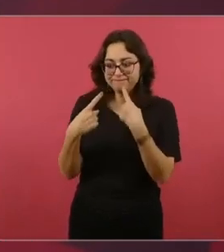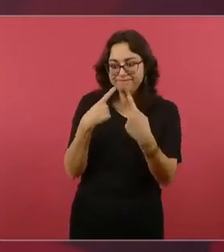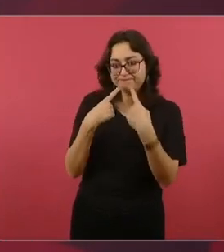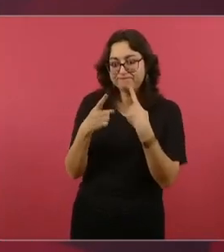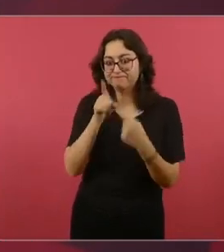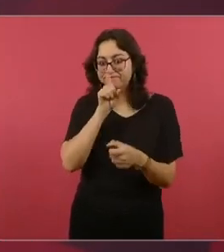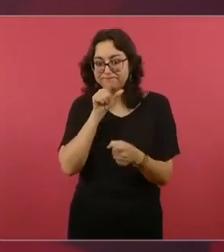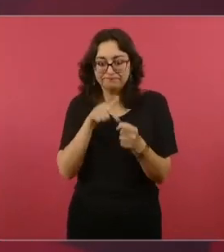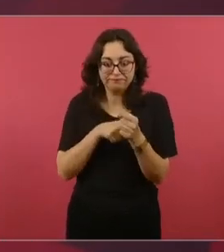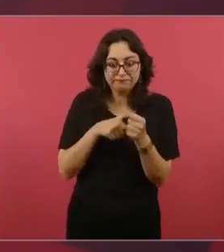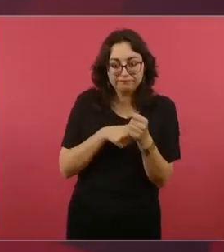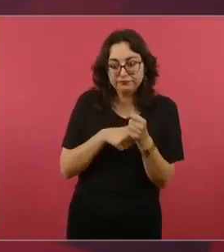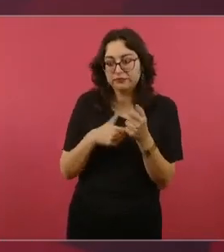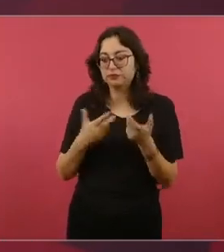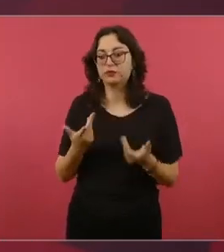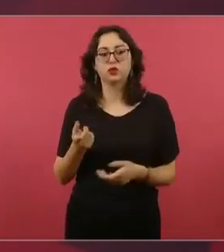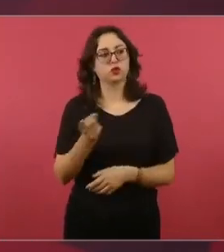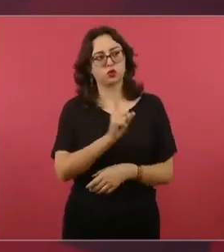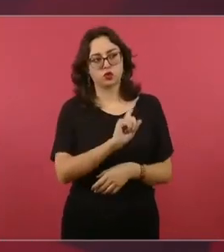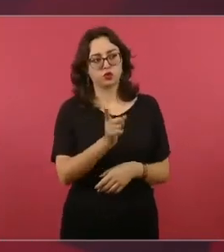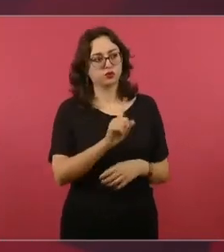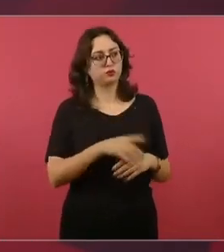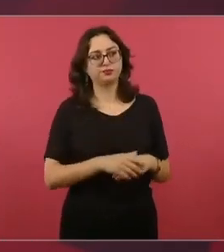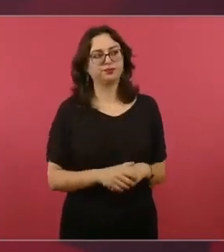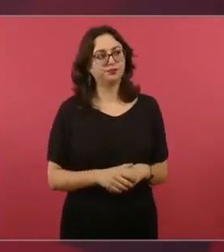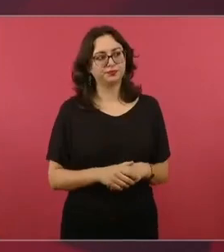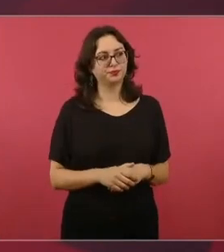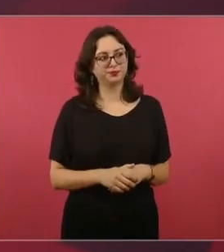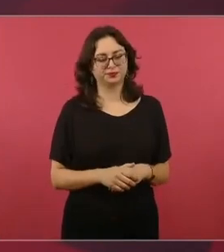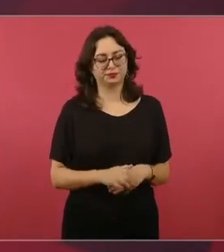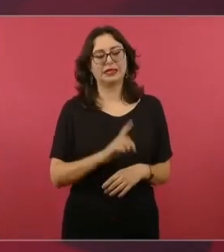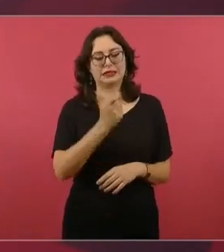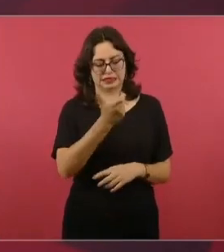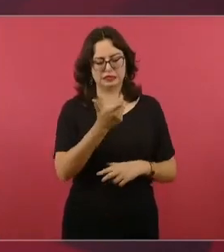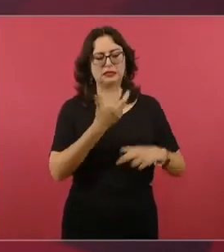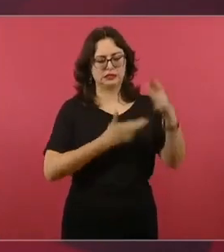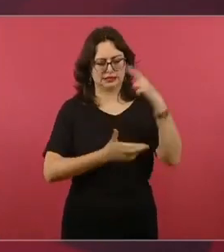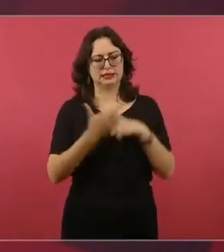y se les dijo sí, nada más que primero tienes que decir